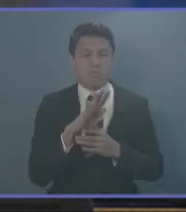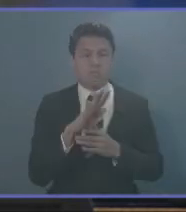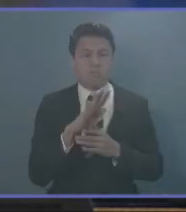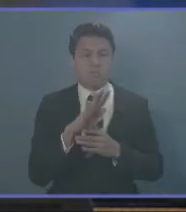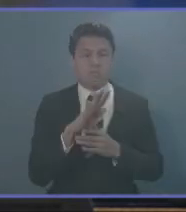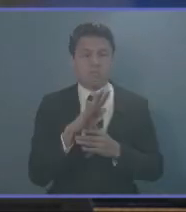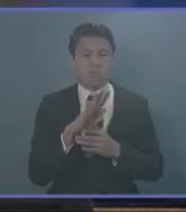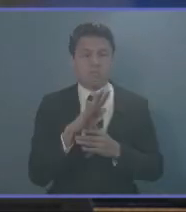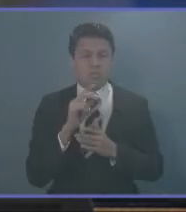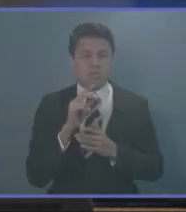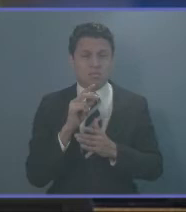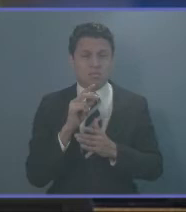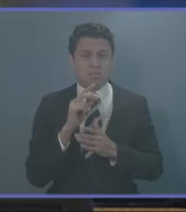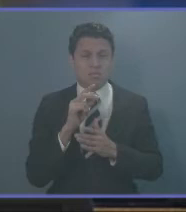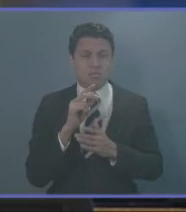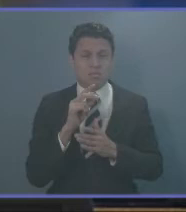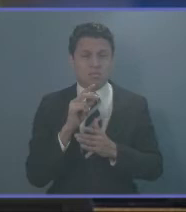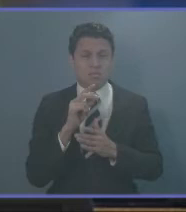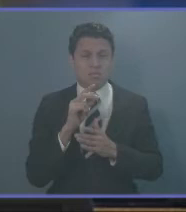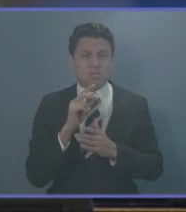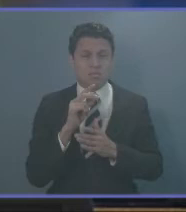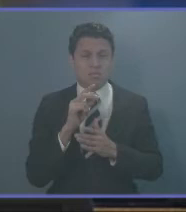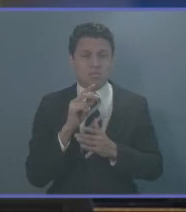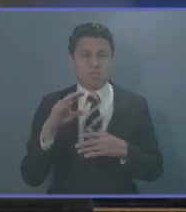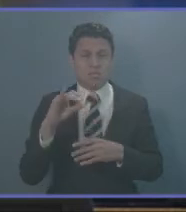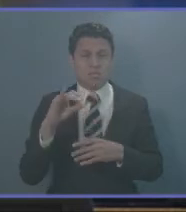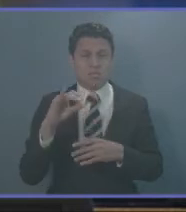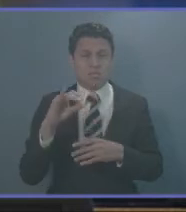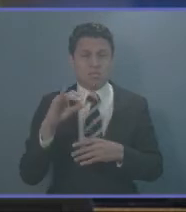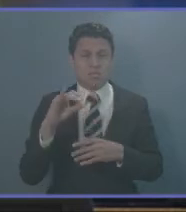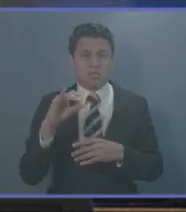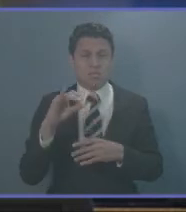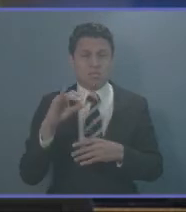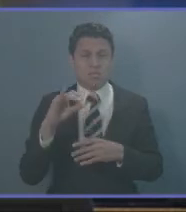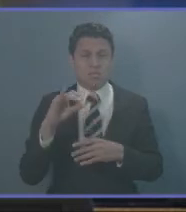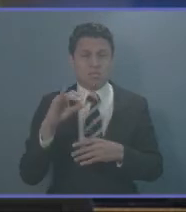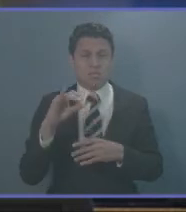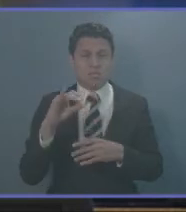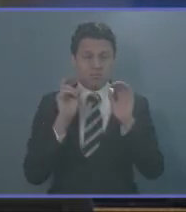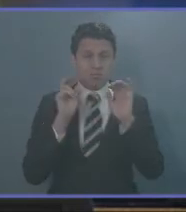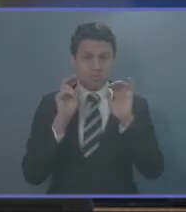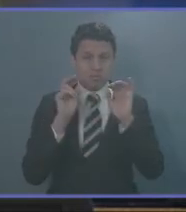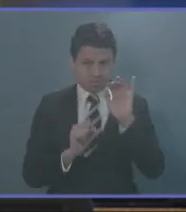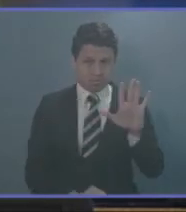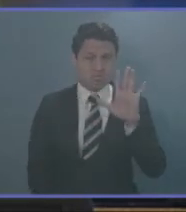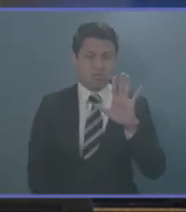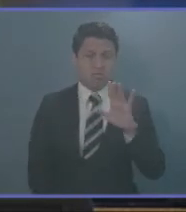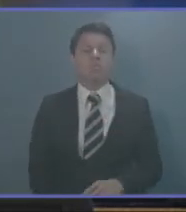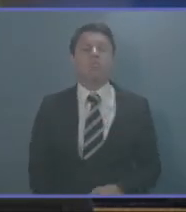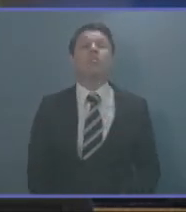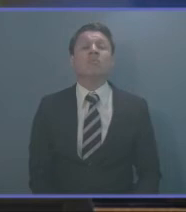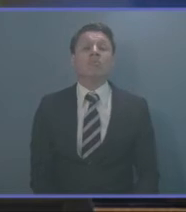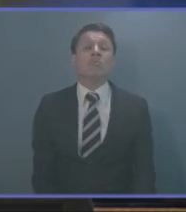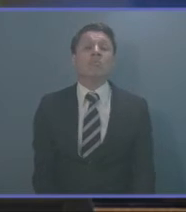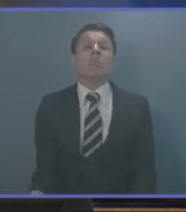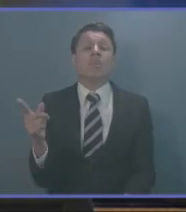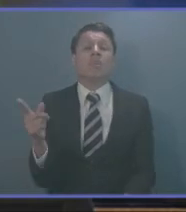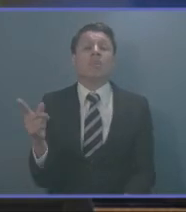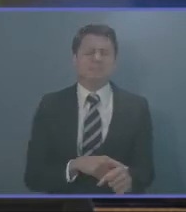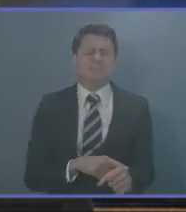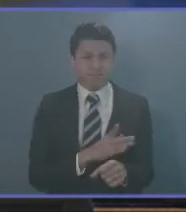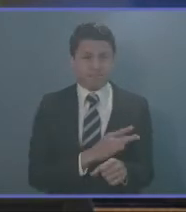artículo 2257 del Código Civil. Capítulo 5 de la mora y